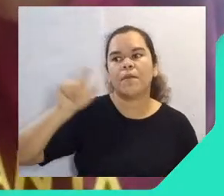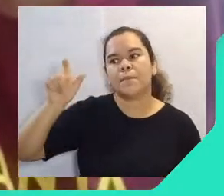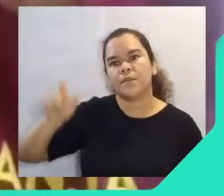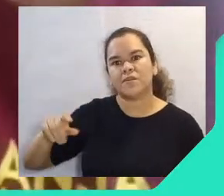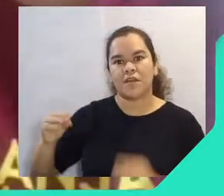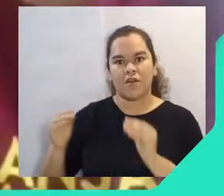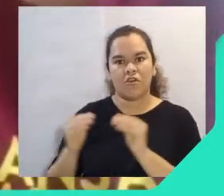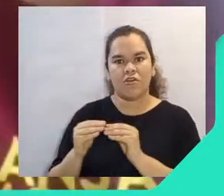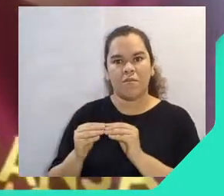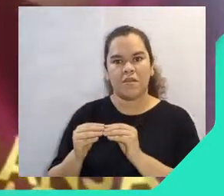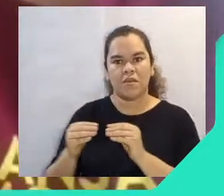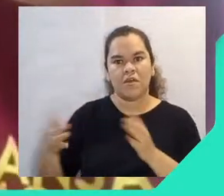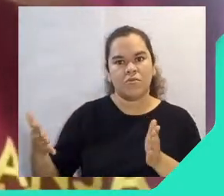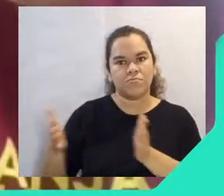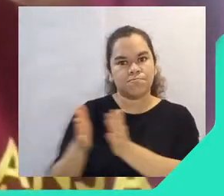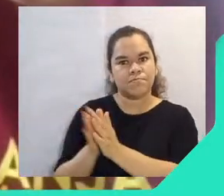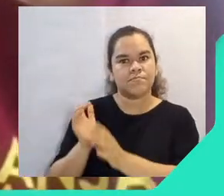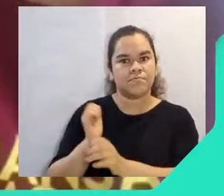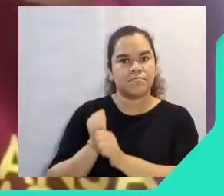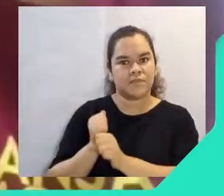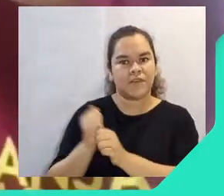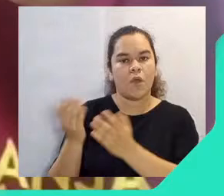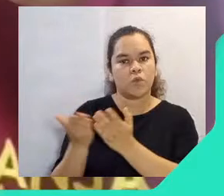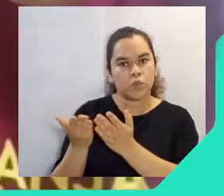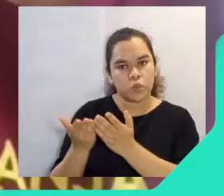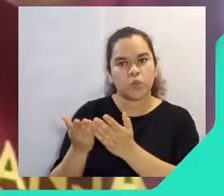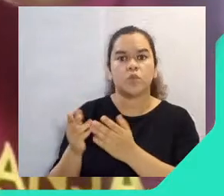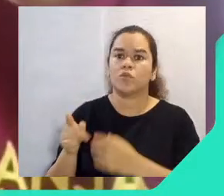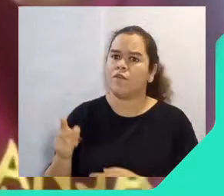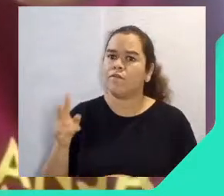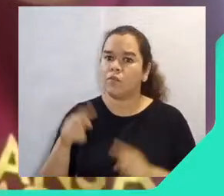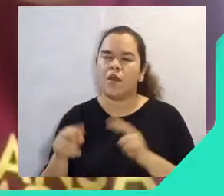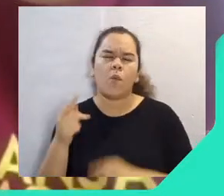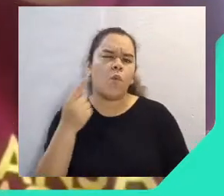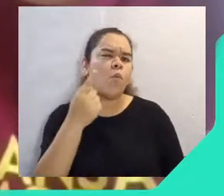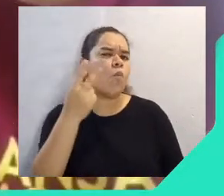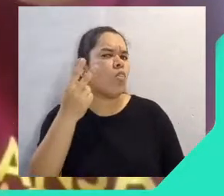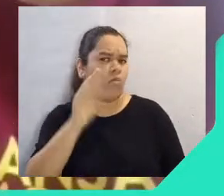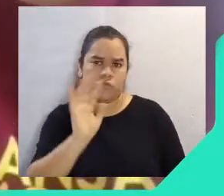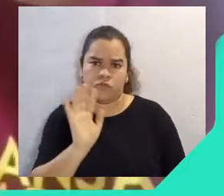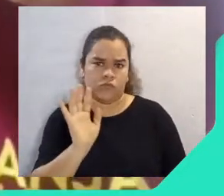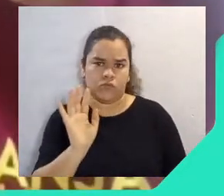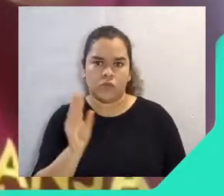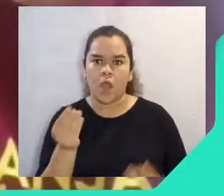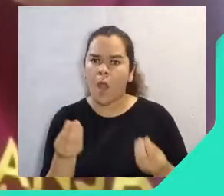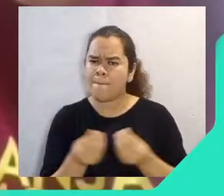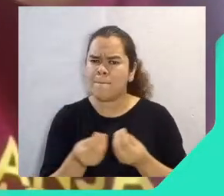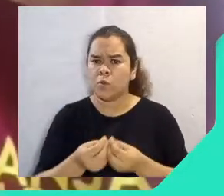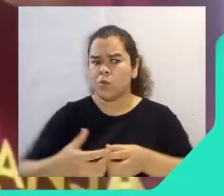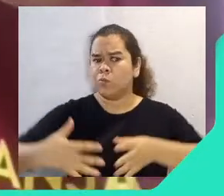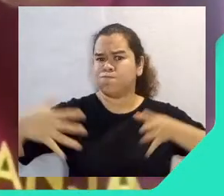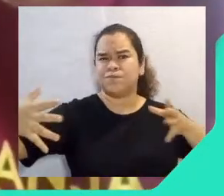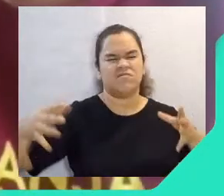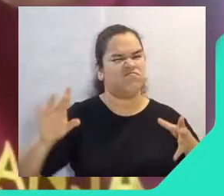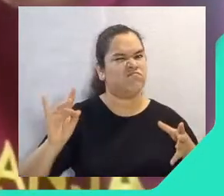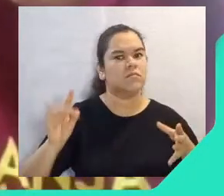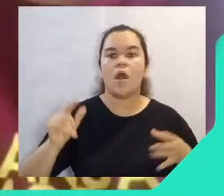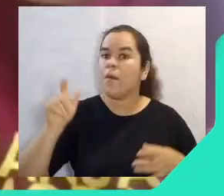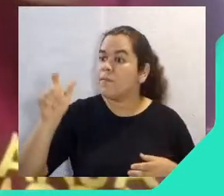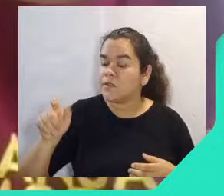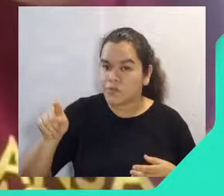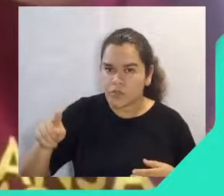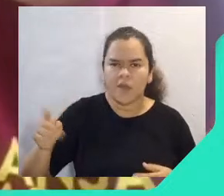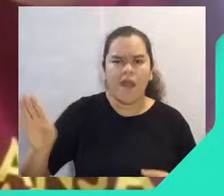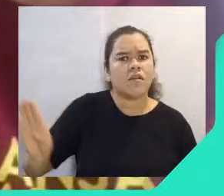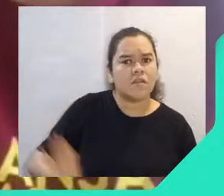estudio, uno o dos, ya después es multitud, alguien que tenga muchas ganas de salir adelante como usted.